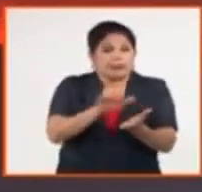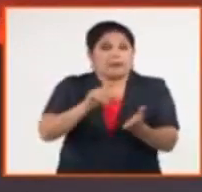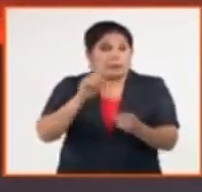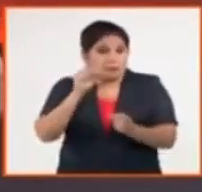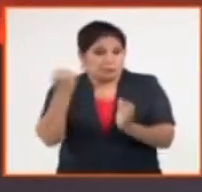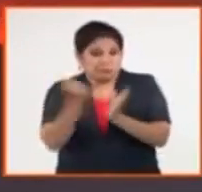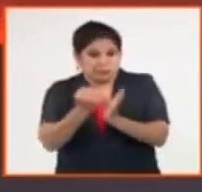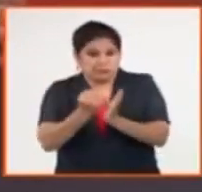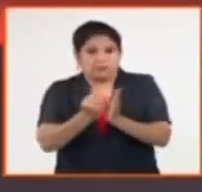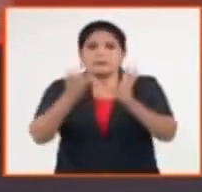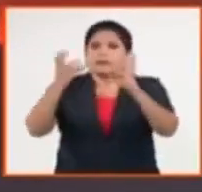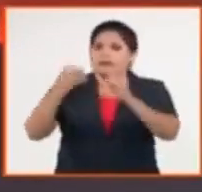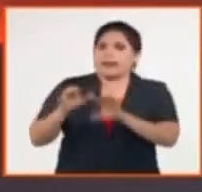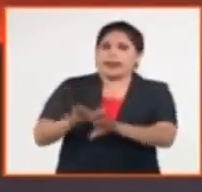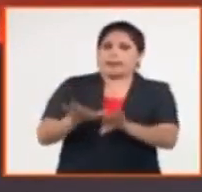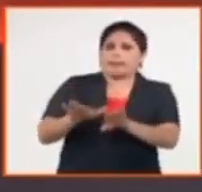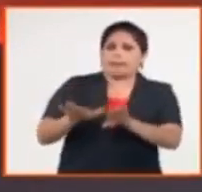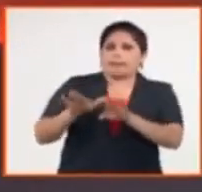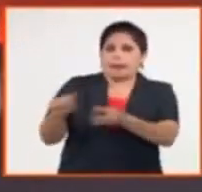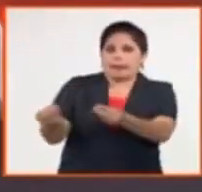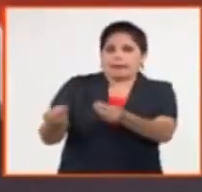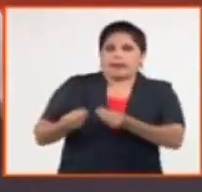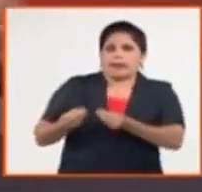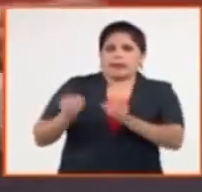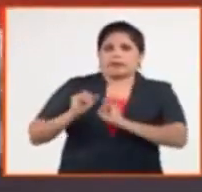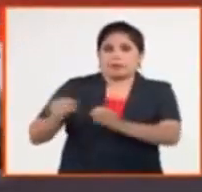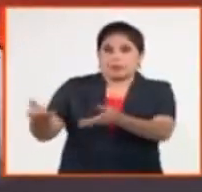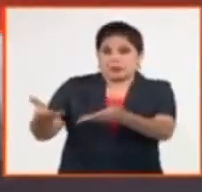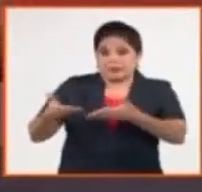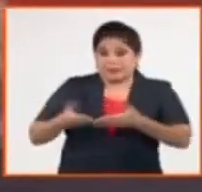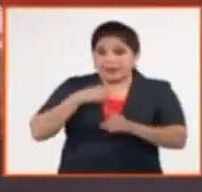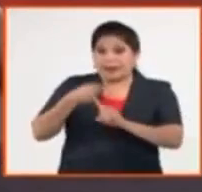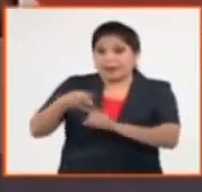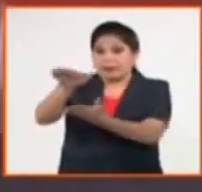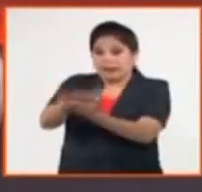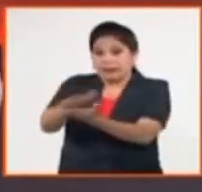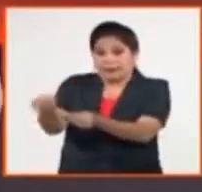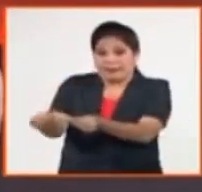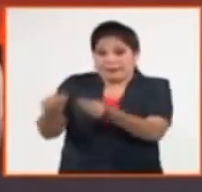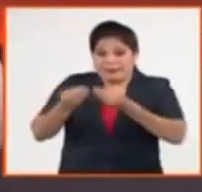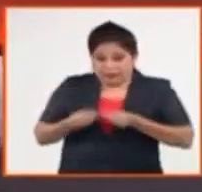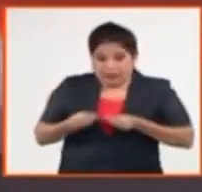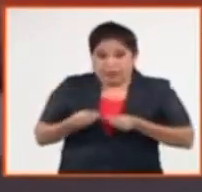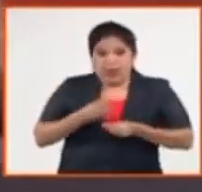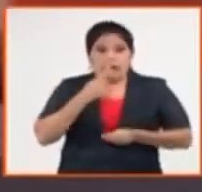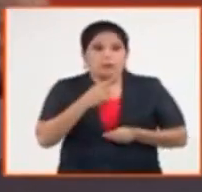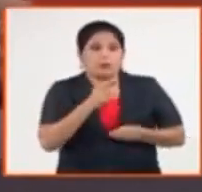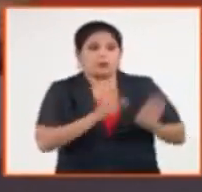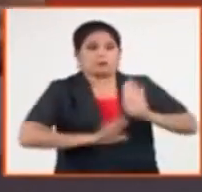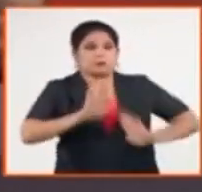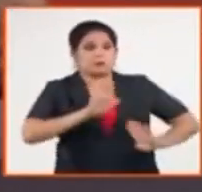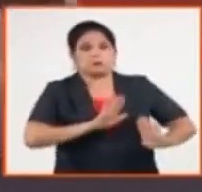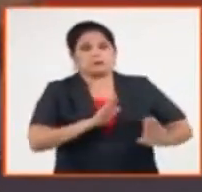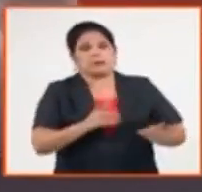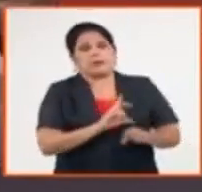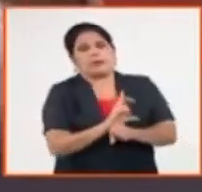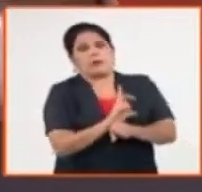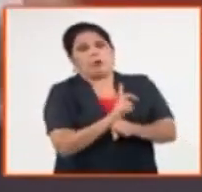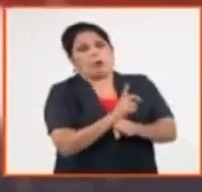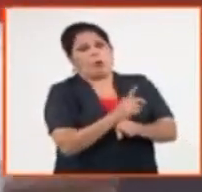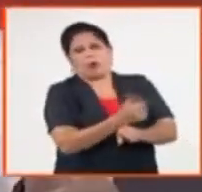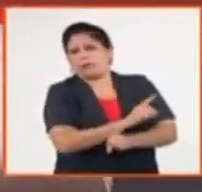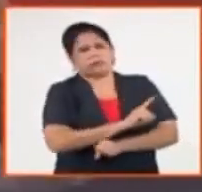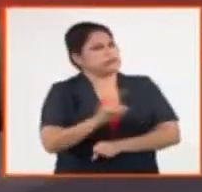datos, porque si esperamos a tener los datos ya completos de la evaluación de la respuesta inmune, tendríamos que